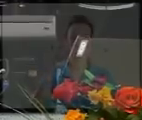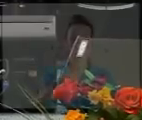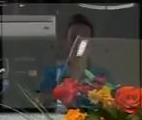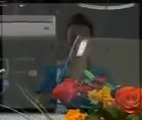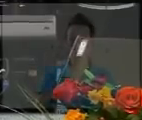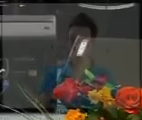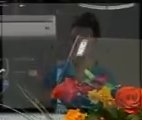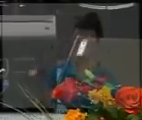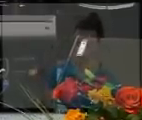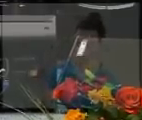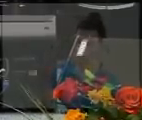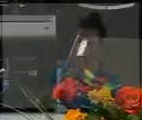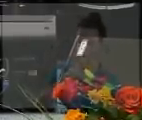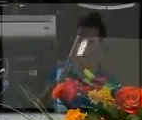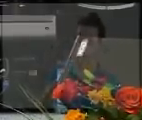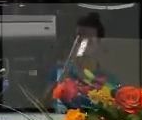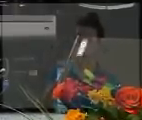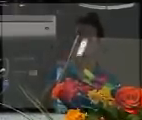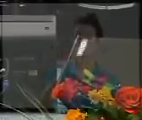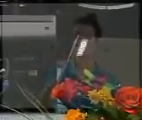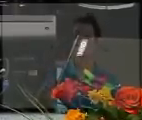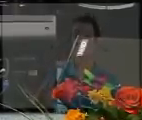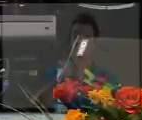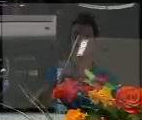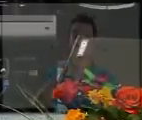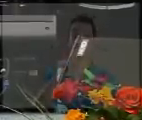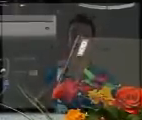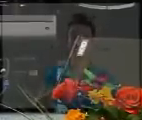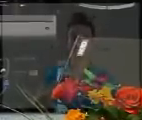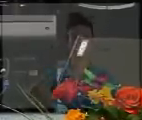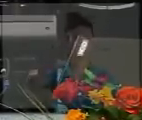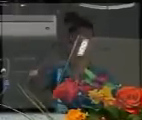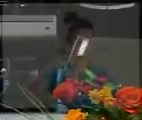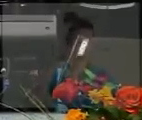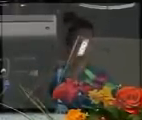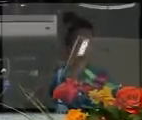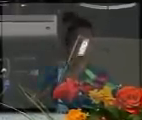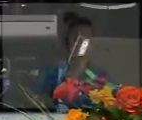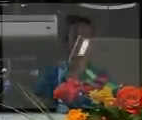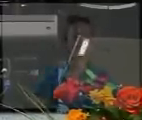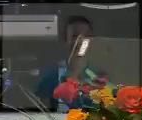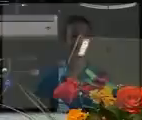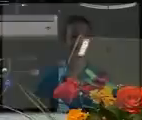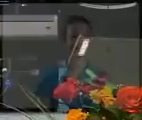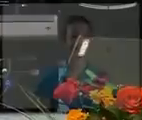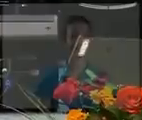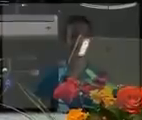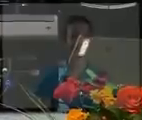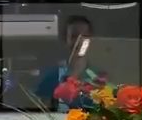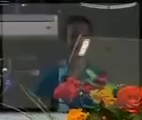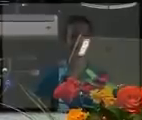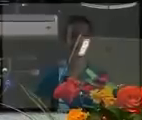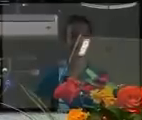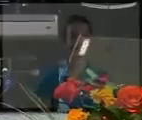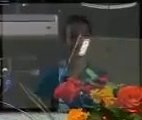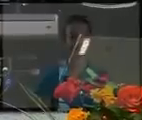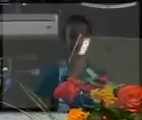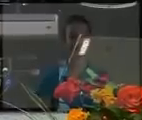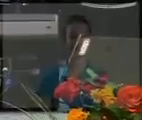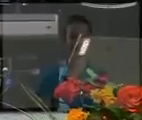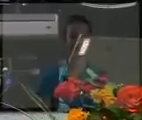No con la mujer, no con una mujer, ¿de acuerdo? Después. Y pregúntele: ¿usted es hombre de verdad?